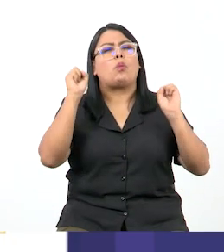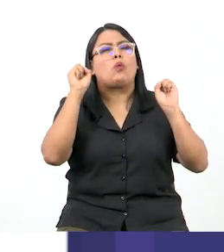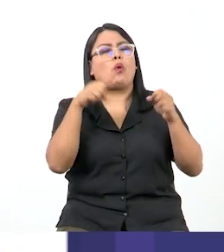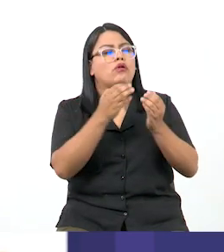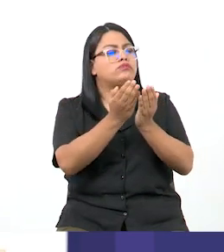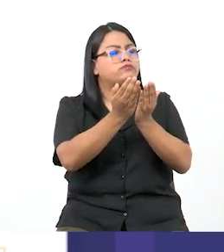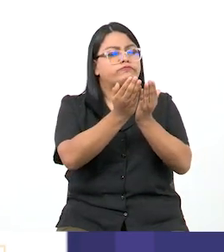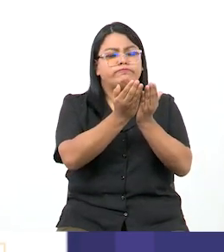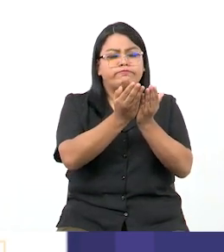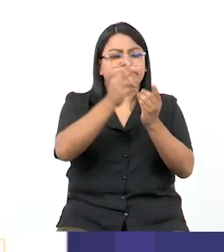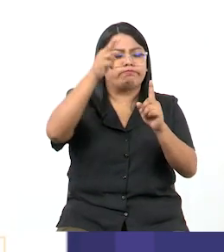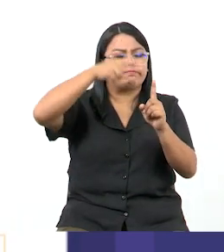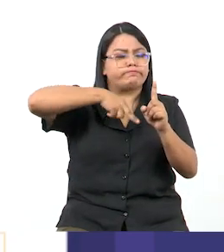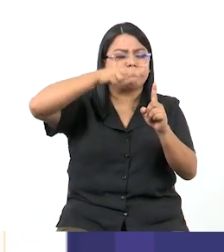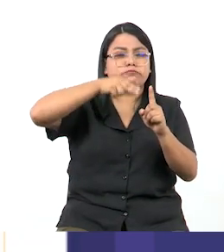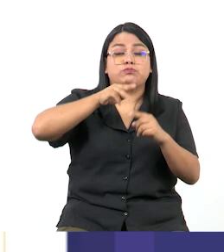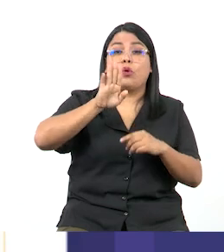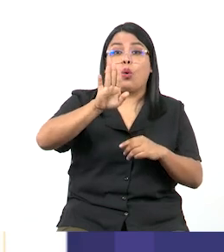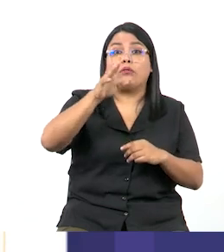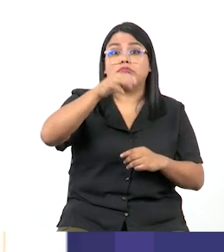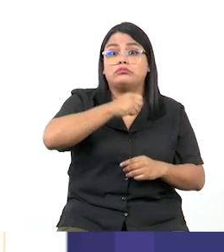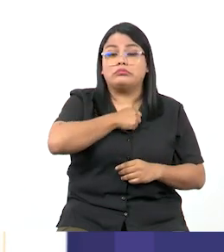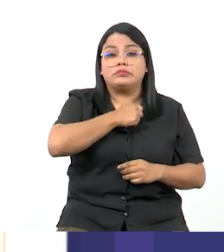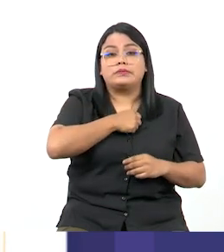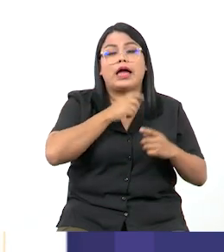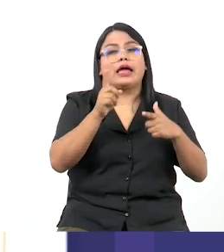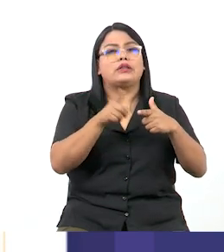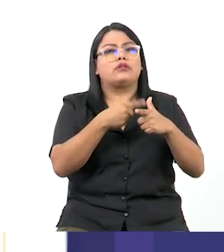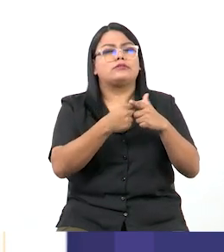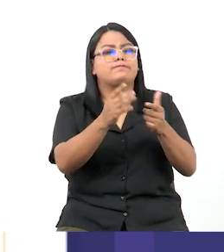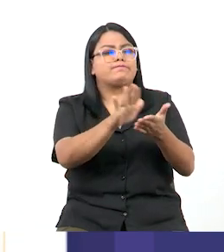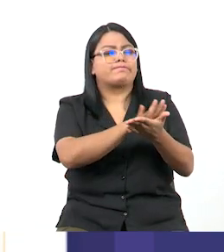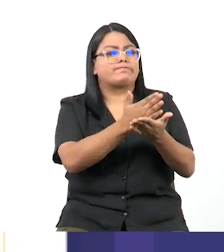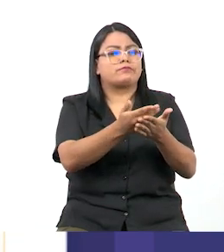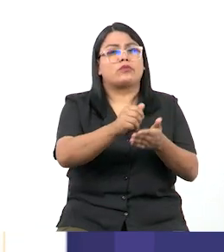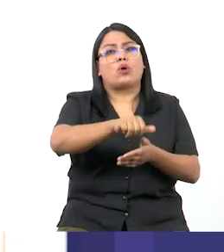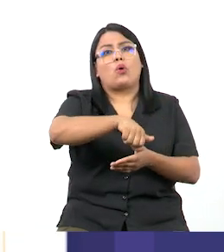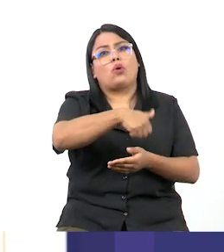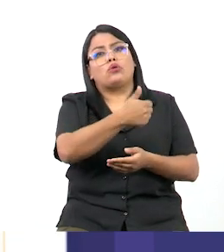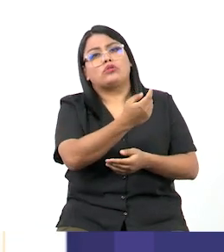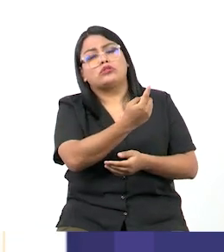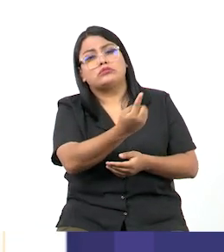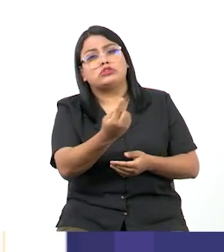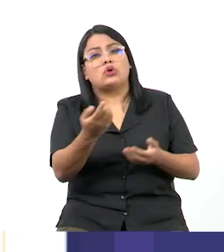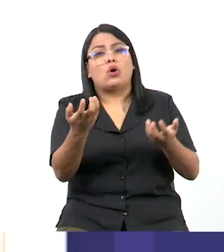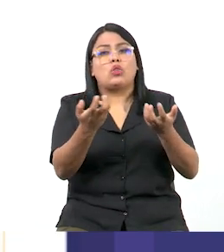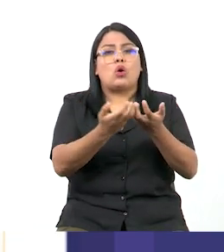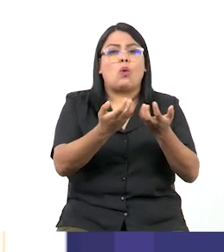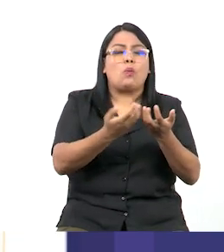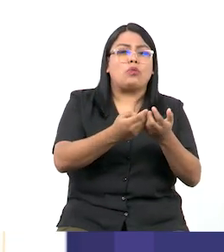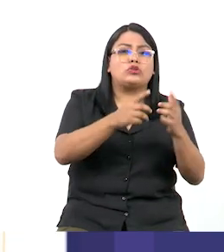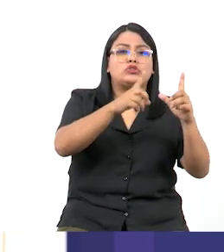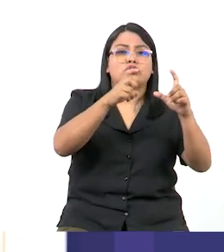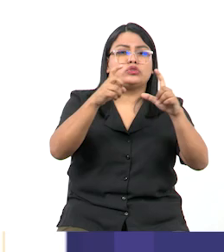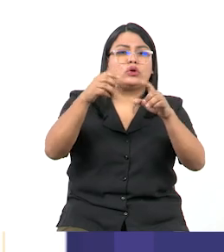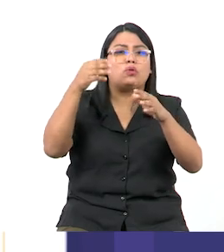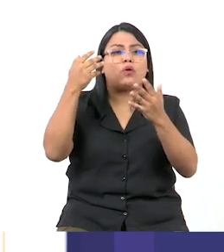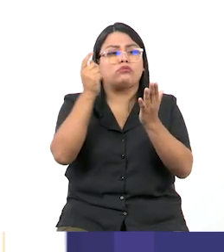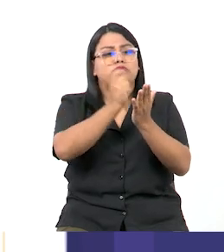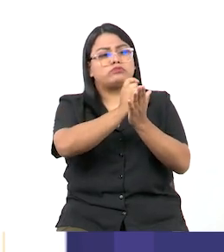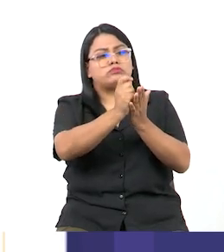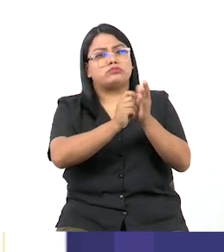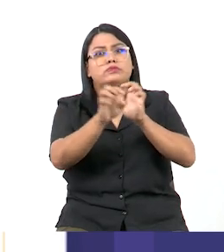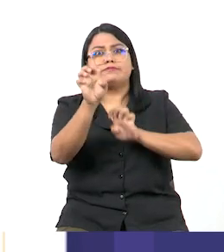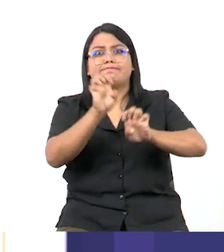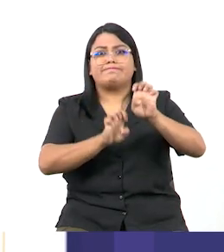etapa, el estudiantado hará una lectura crítica de su producto, por lo cual compartirá con otros pares su texto con